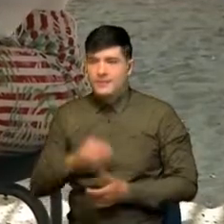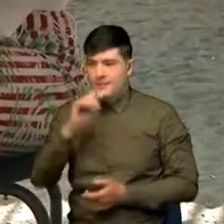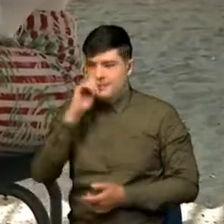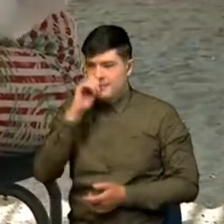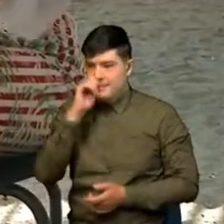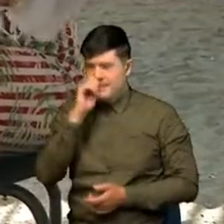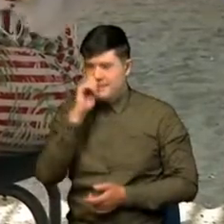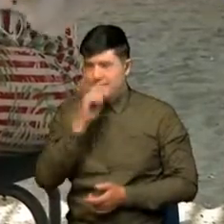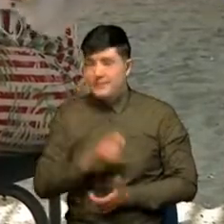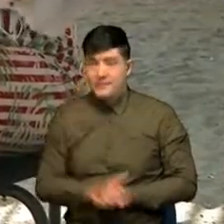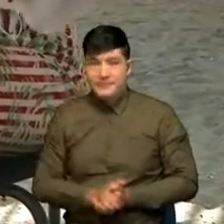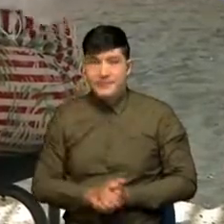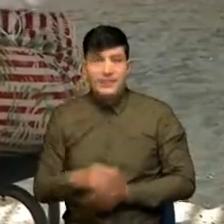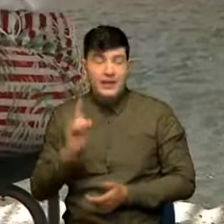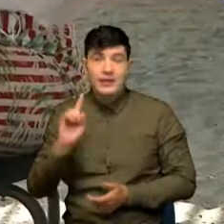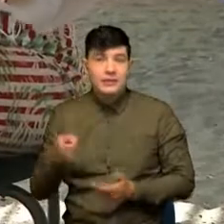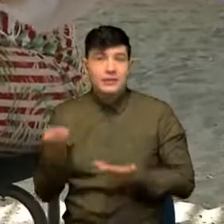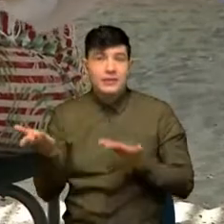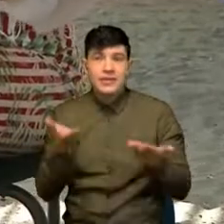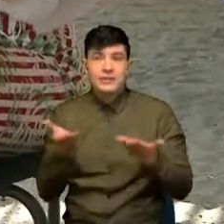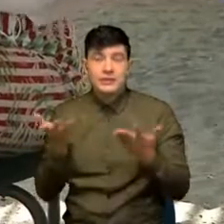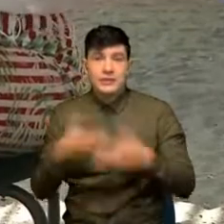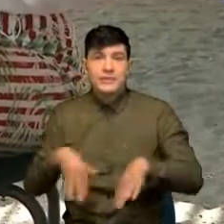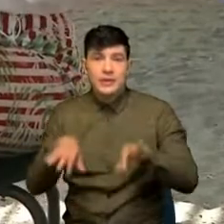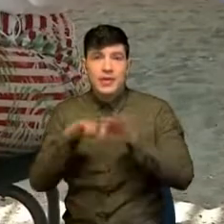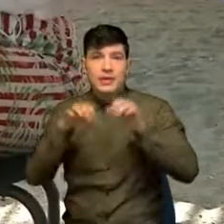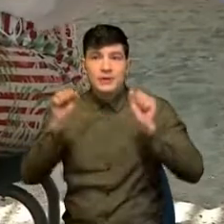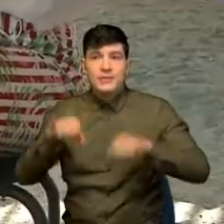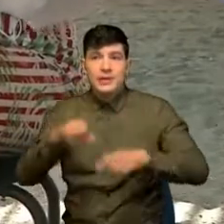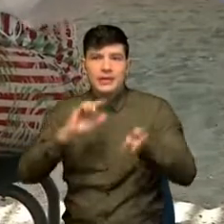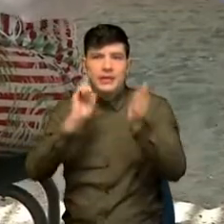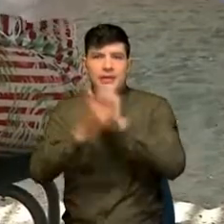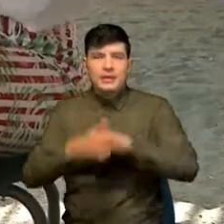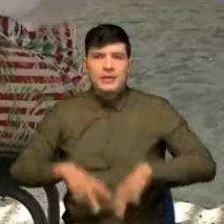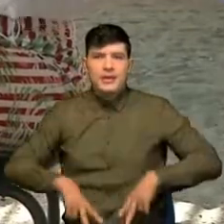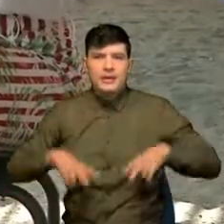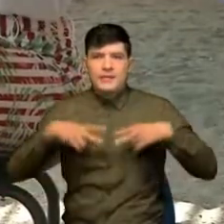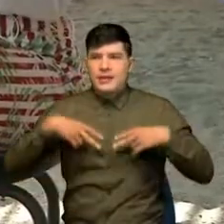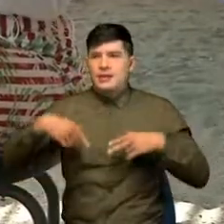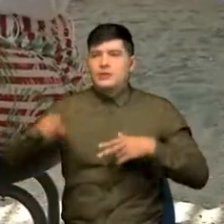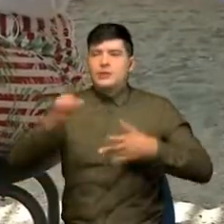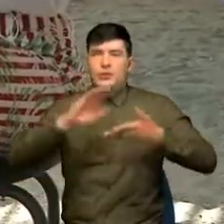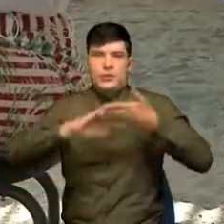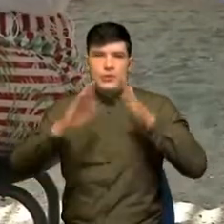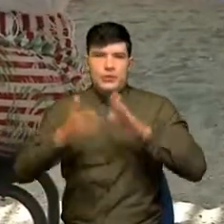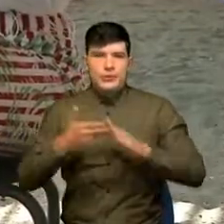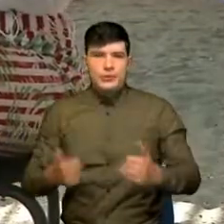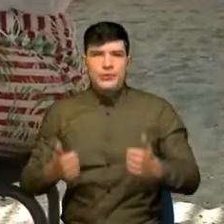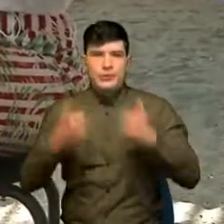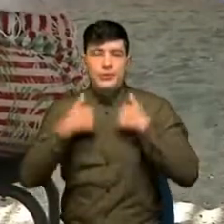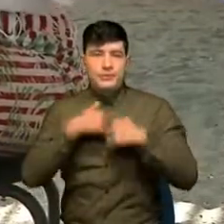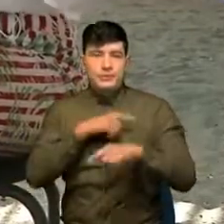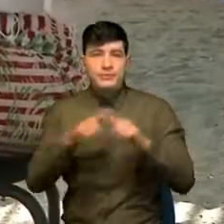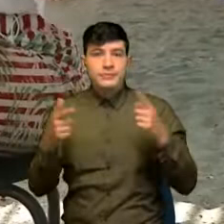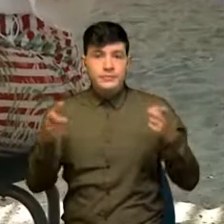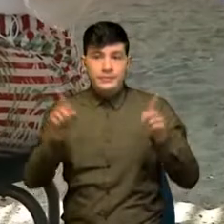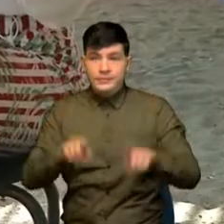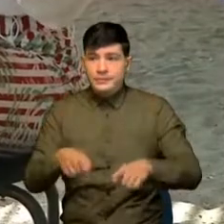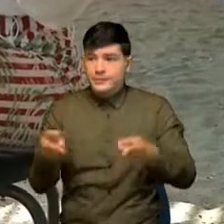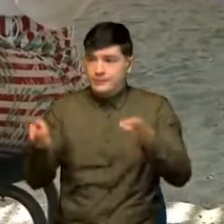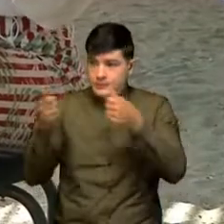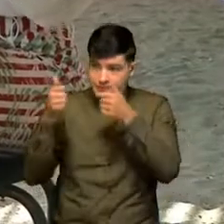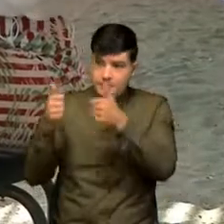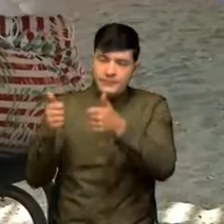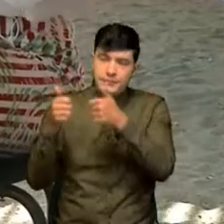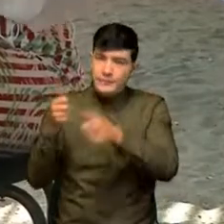Será un servicio vital que llegará a transformar la vida de estos habitantes que se verán beneficiados. Pero también hay buenas noticias